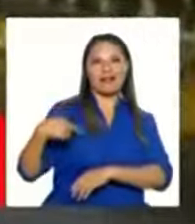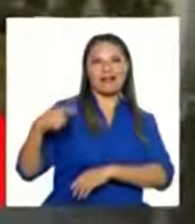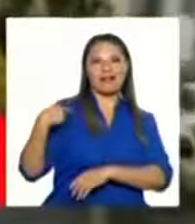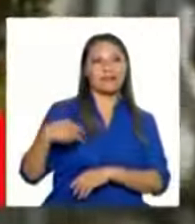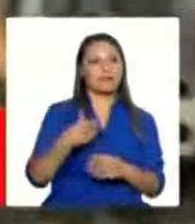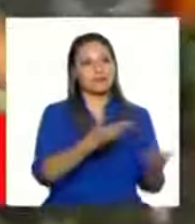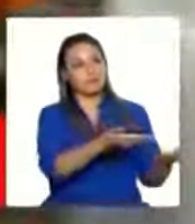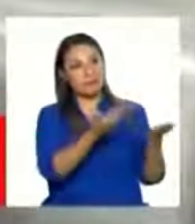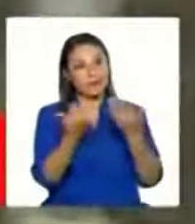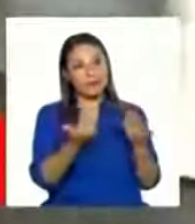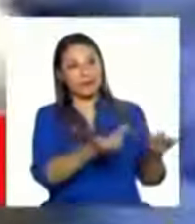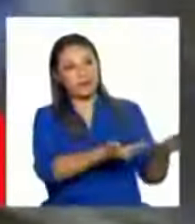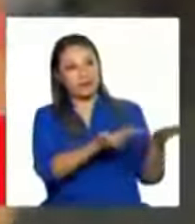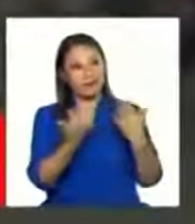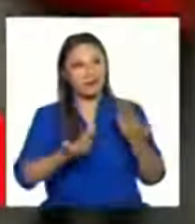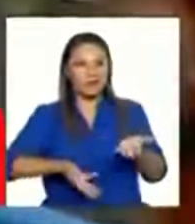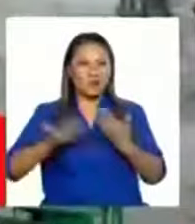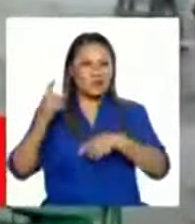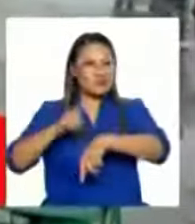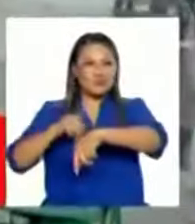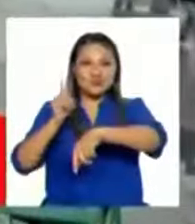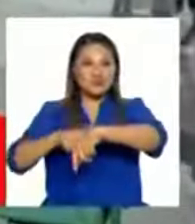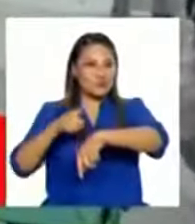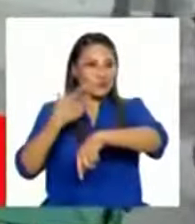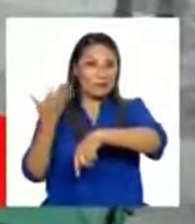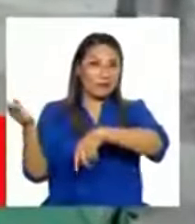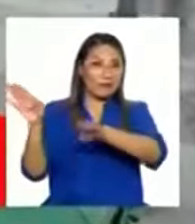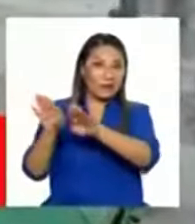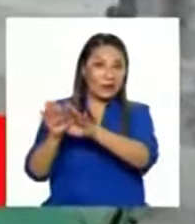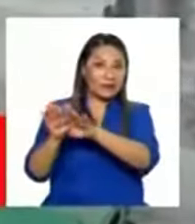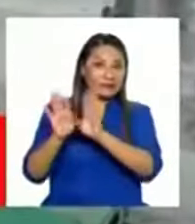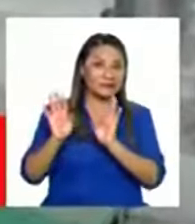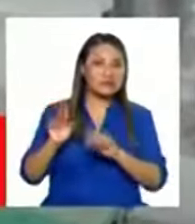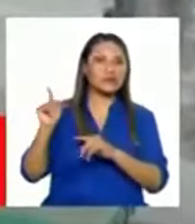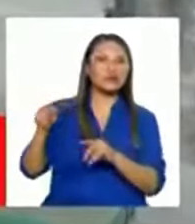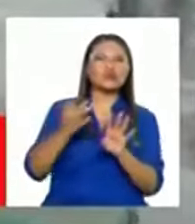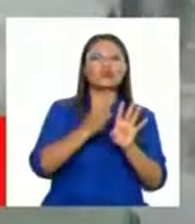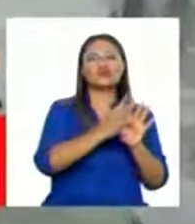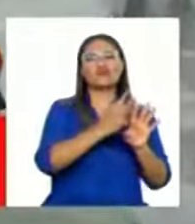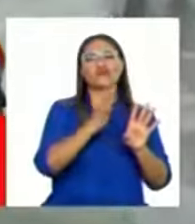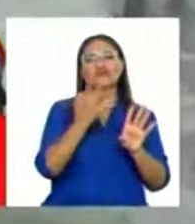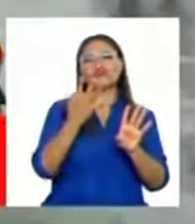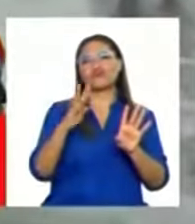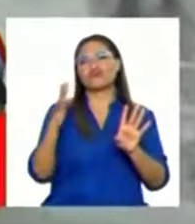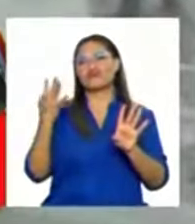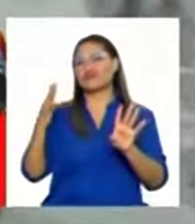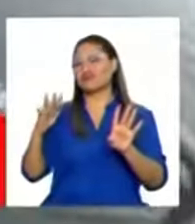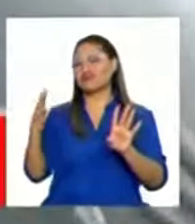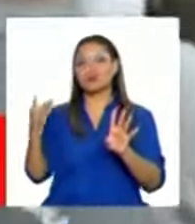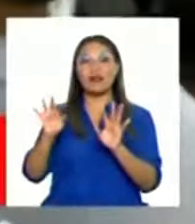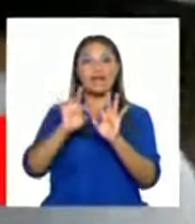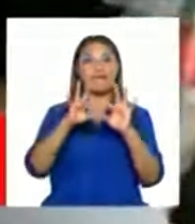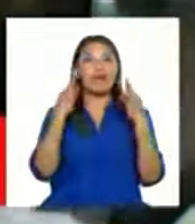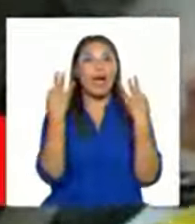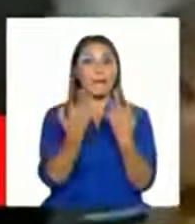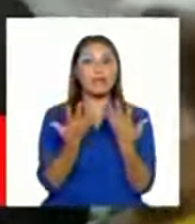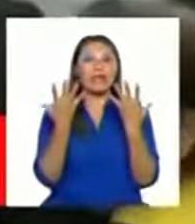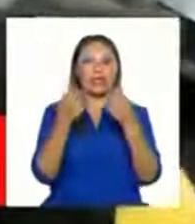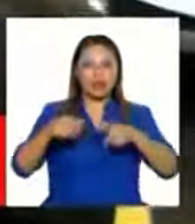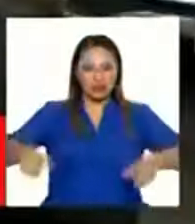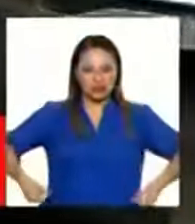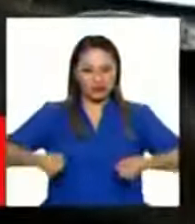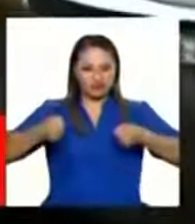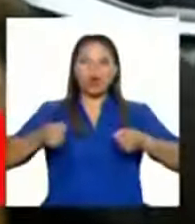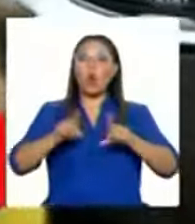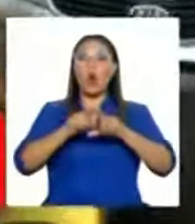corra! ¡No va a llegar a entrar! TV Perú registró las largas colas que formaban familias enteras, que con bolsas e